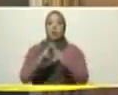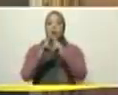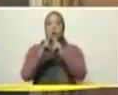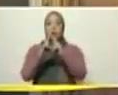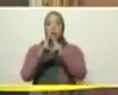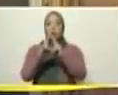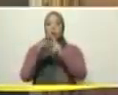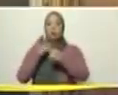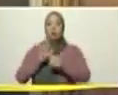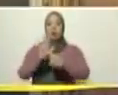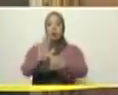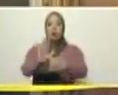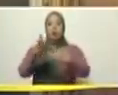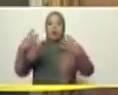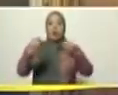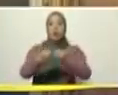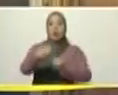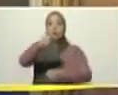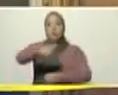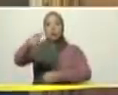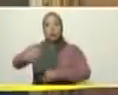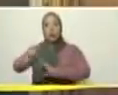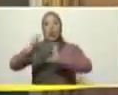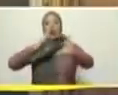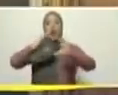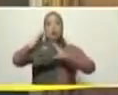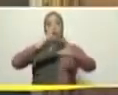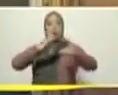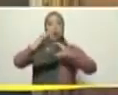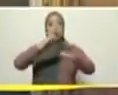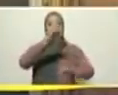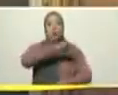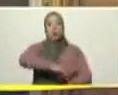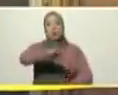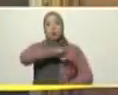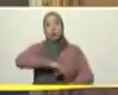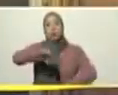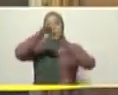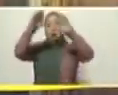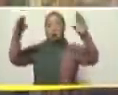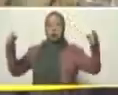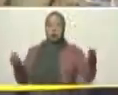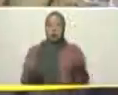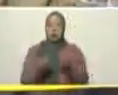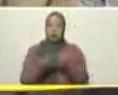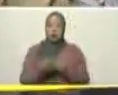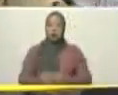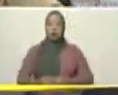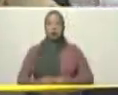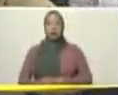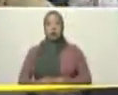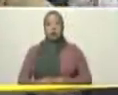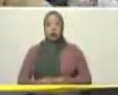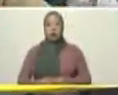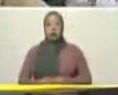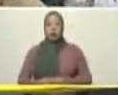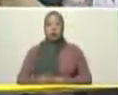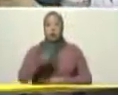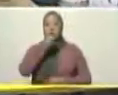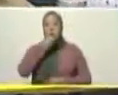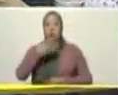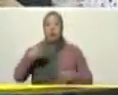de comunicadores y comunicadoras del mundo que tuvo su epicentro el